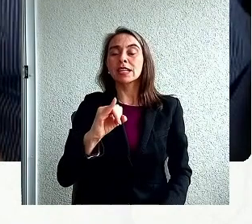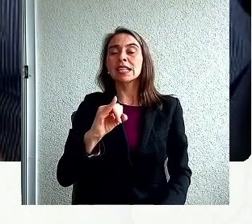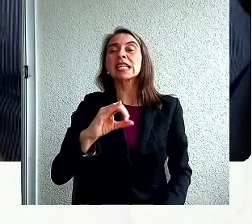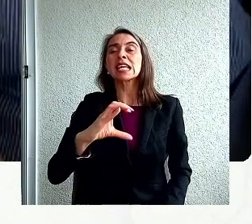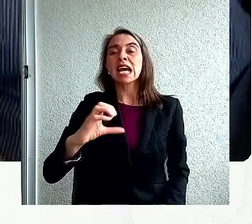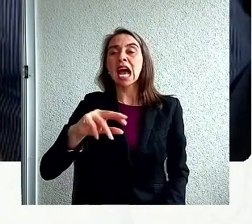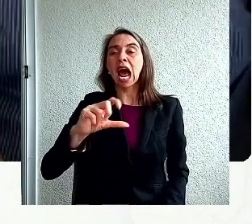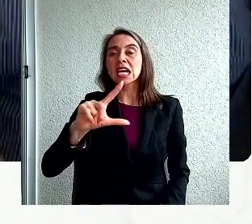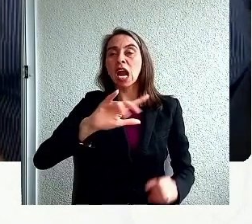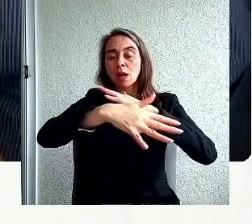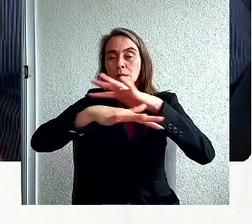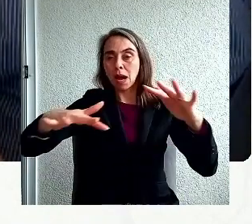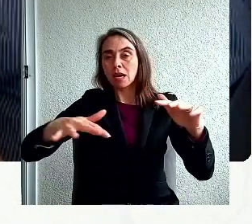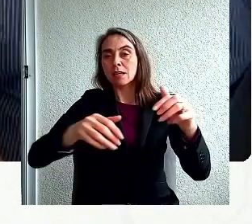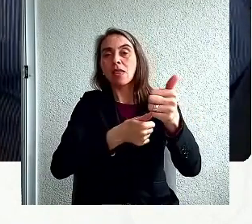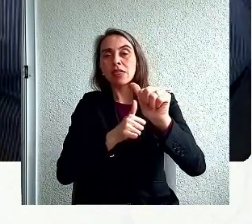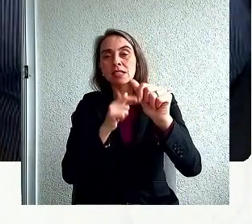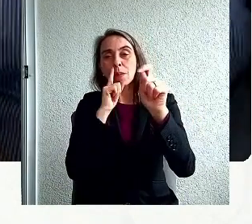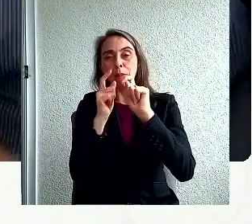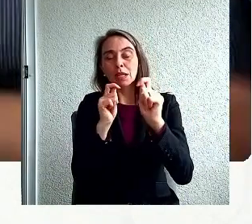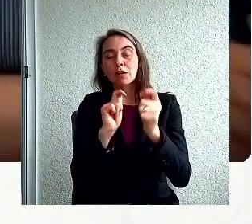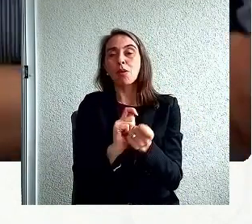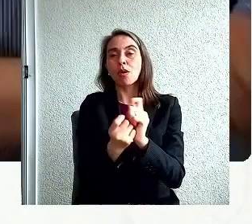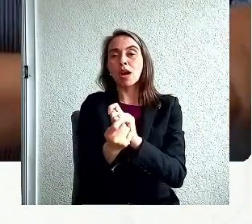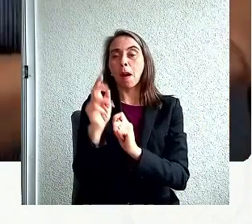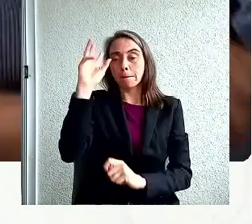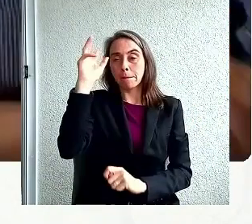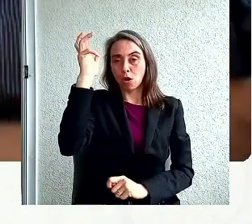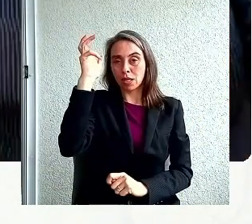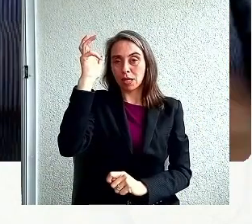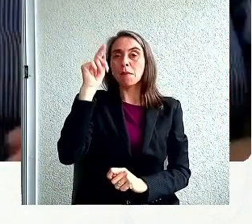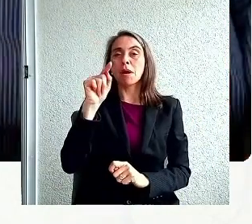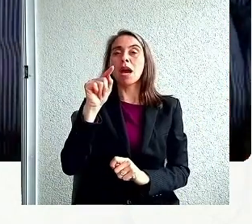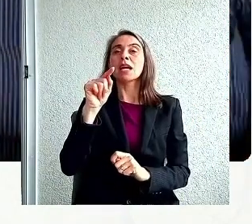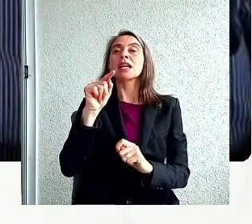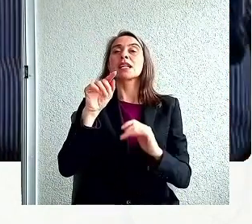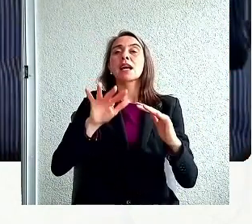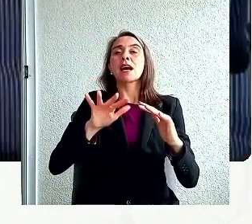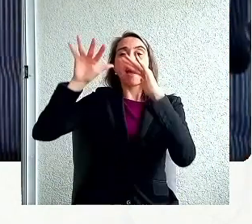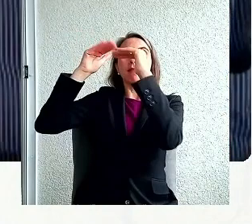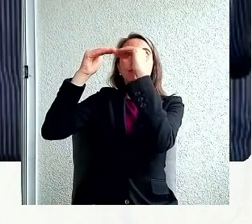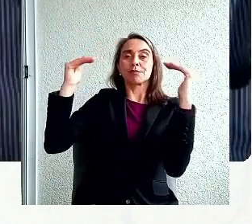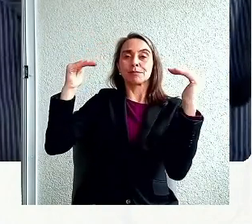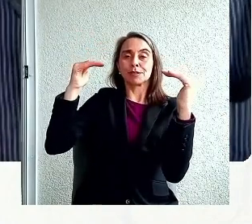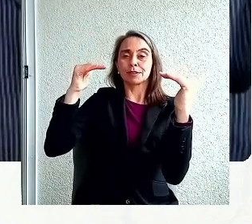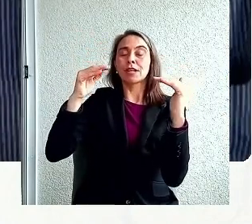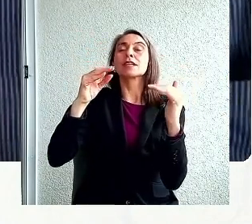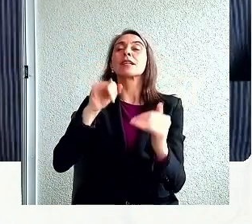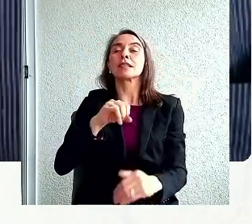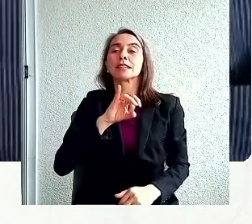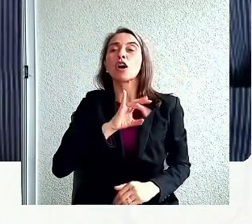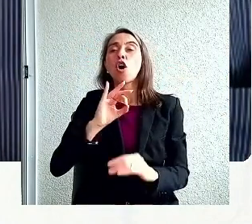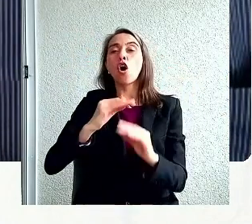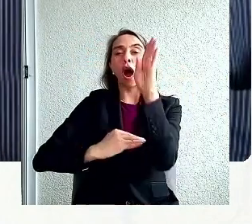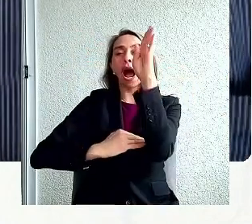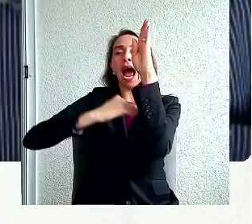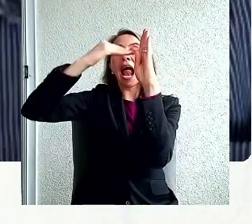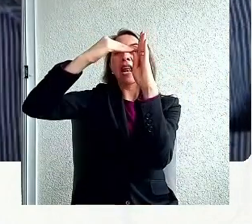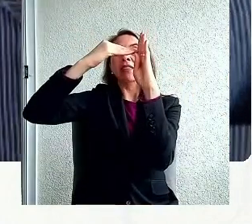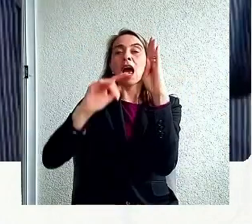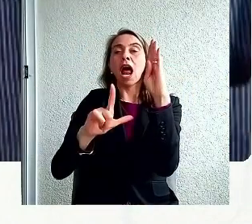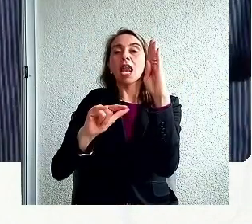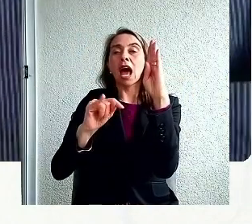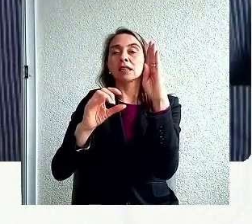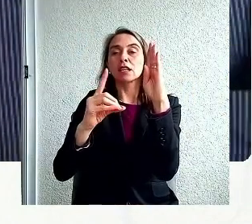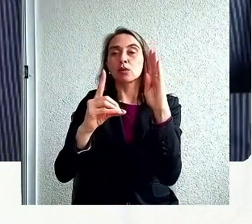sistemas de altas latitudes en Chile. Adelante, Humberto. Listo, muchas gracias, Samir, muchas gracias, rector,